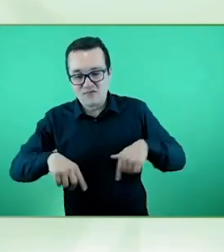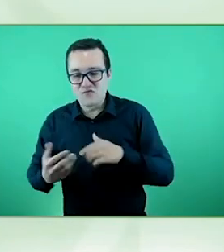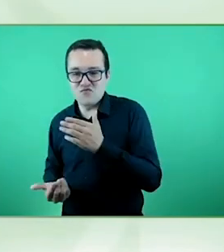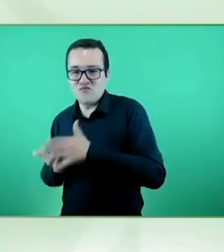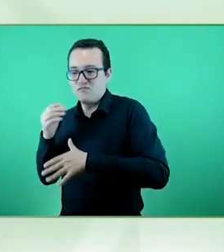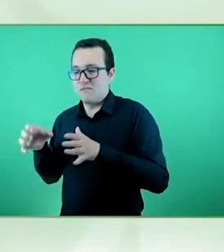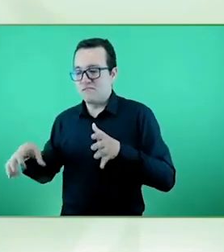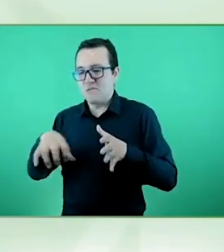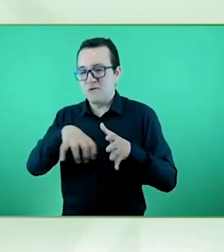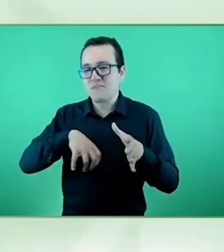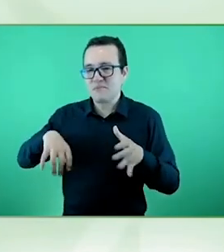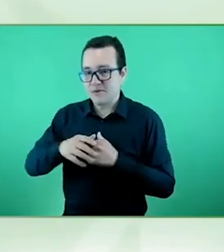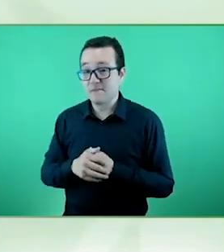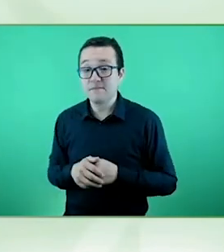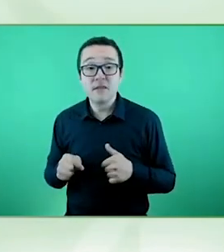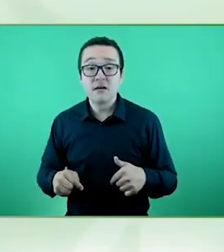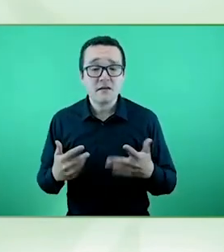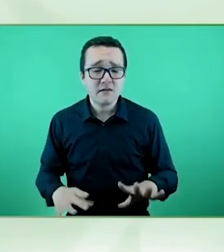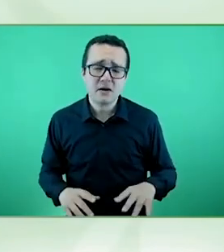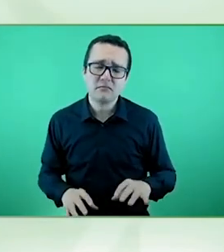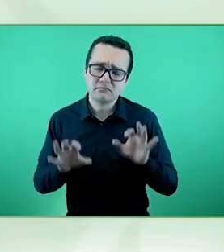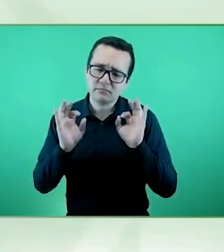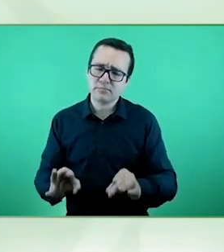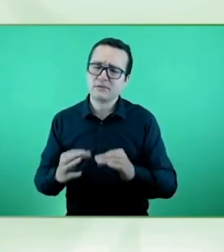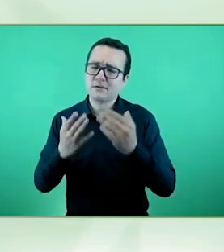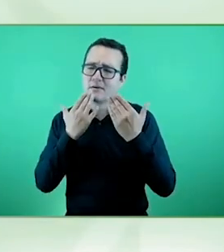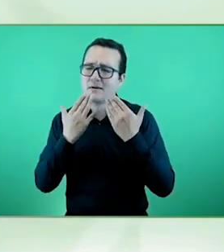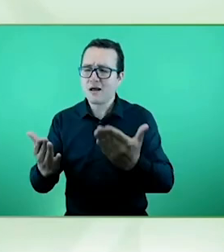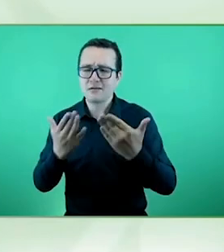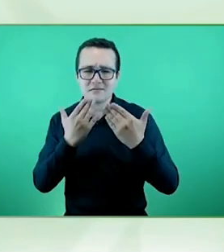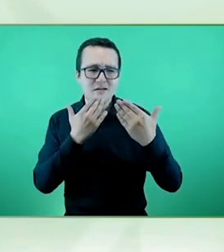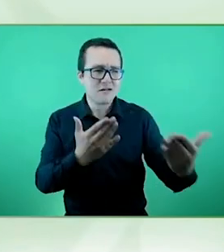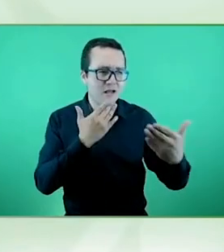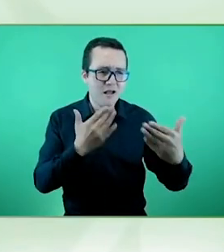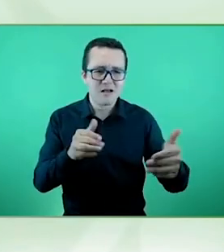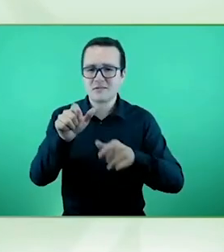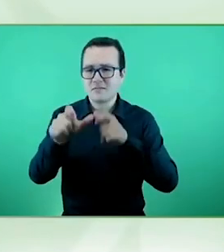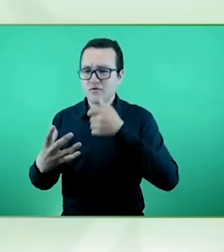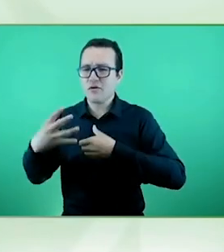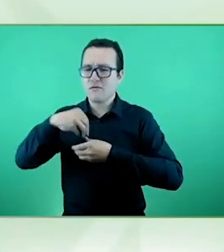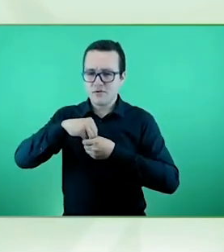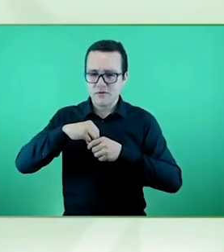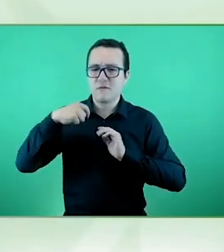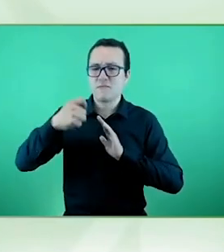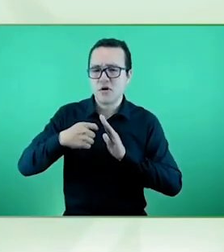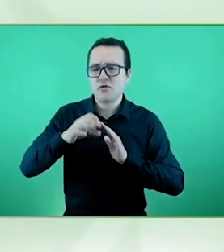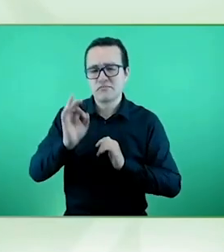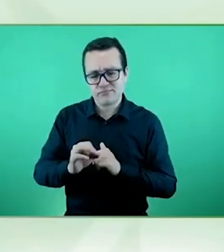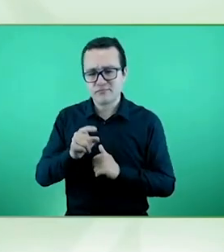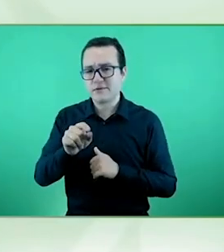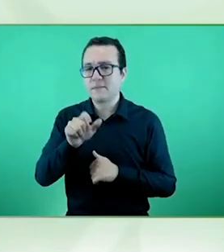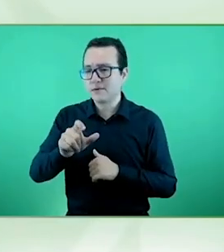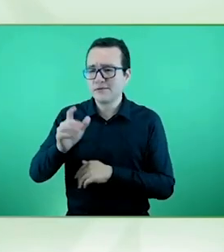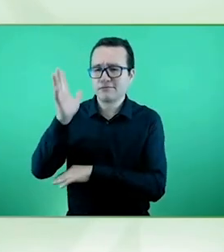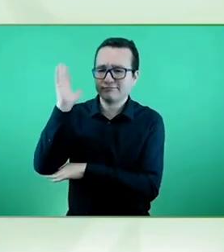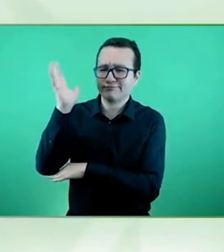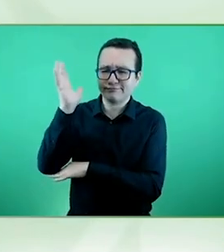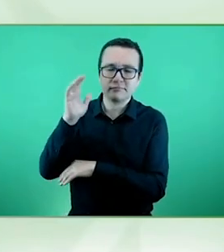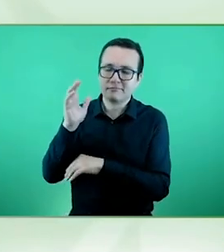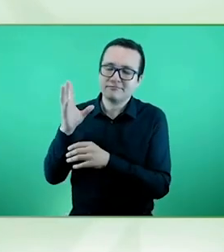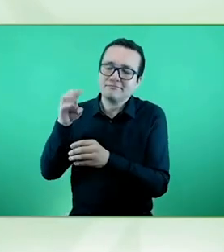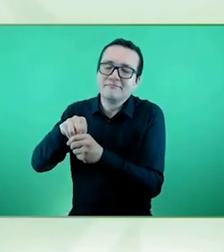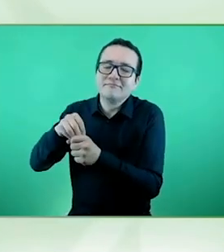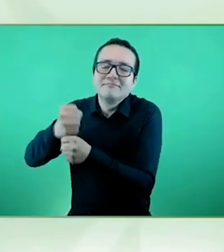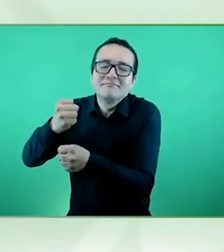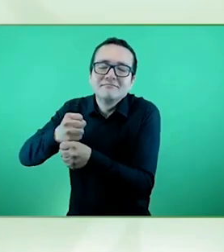proyecto, en esta iniciativa han trabajado un montón de personas, hemos podido desarrollar una